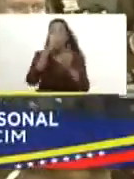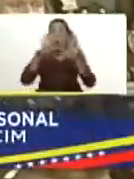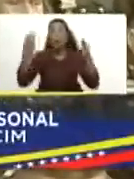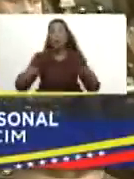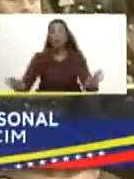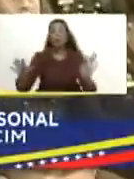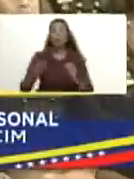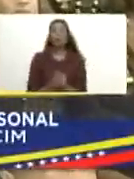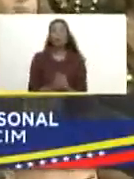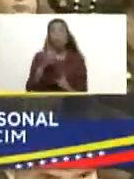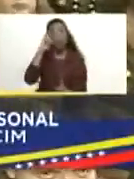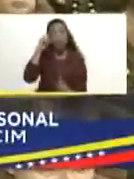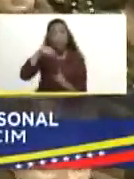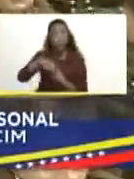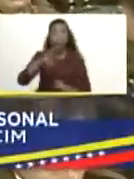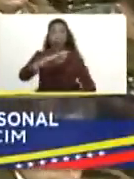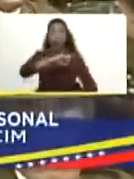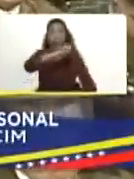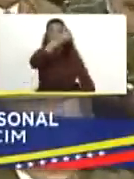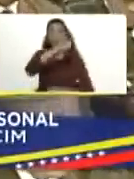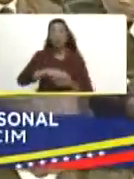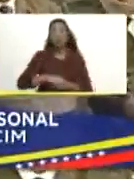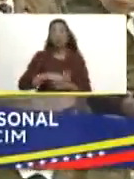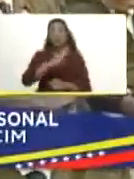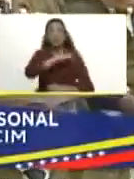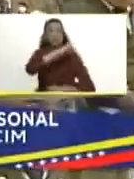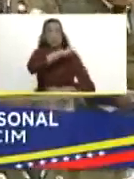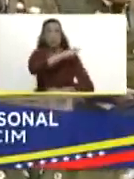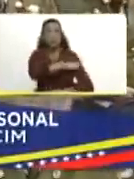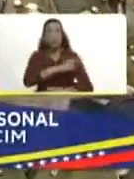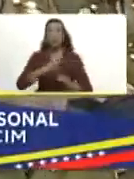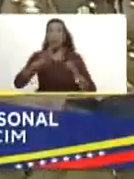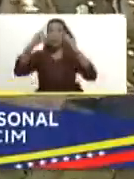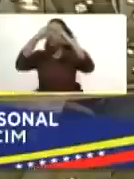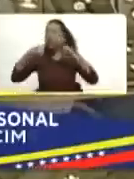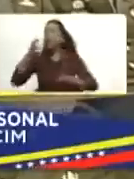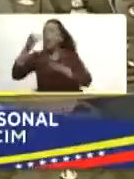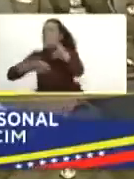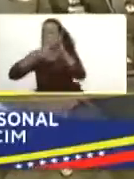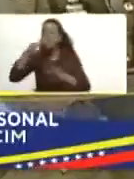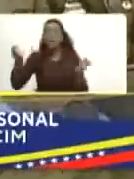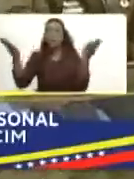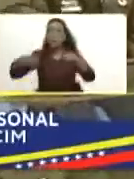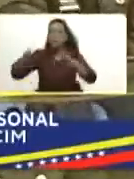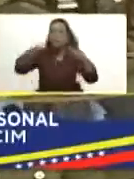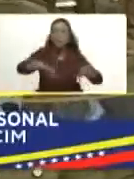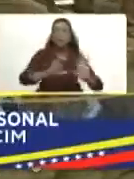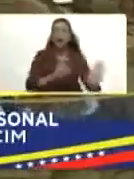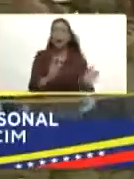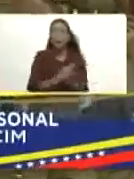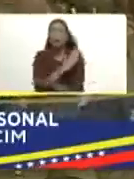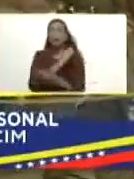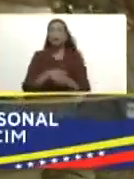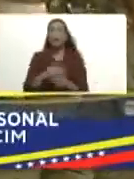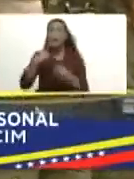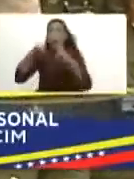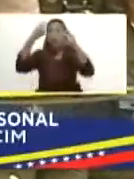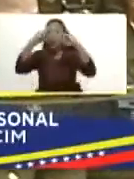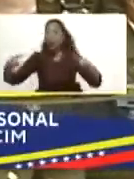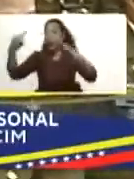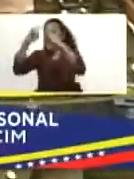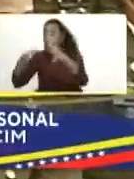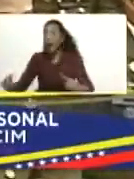En este sentido, el jefe del CEOFAN dio cuenta del desmantelamiento de otro